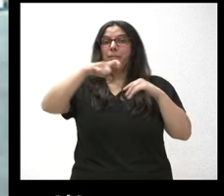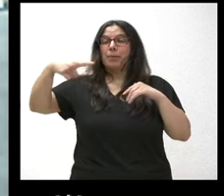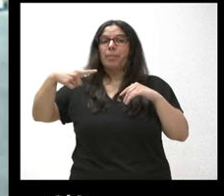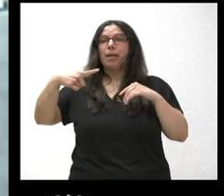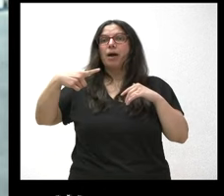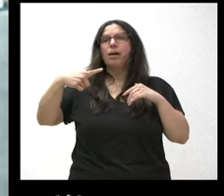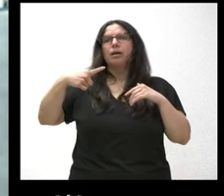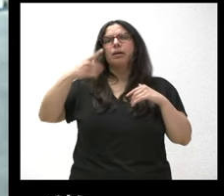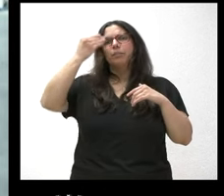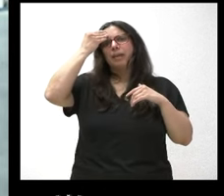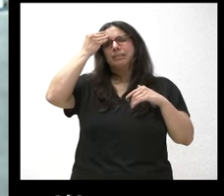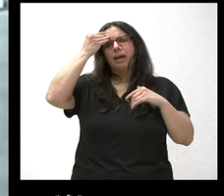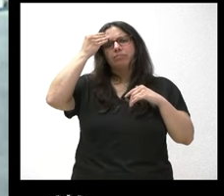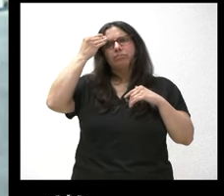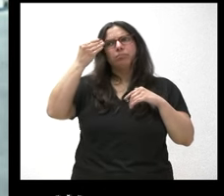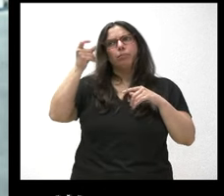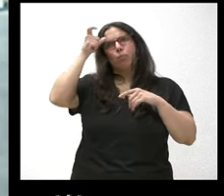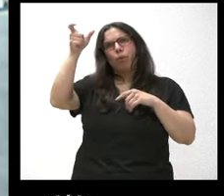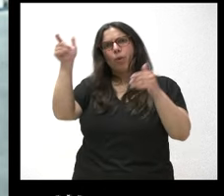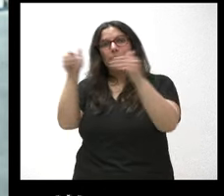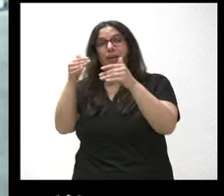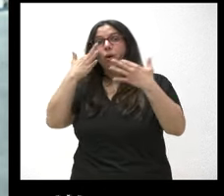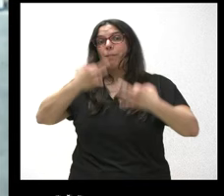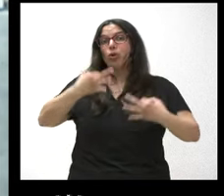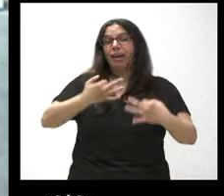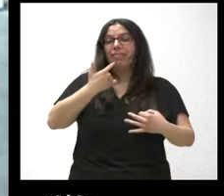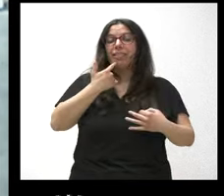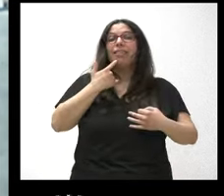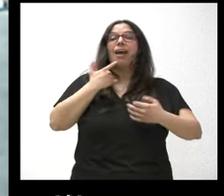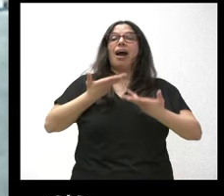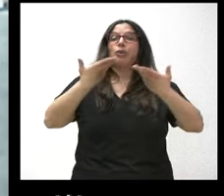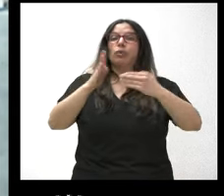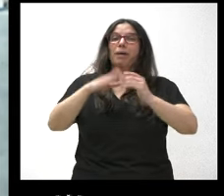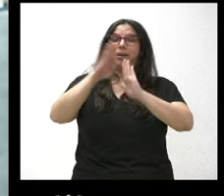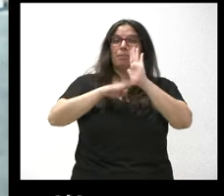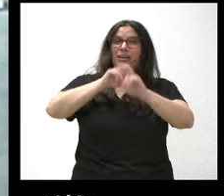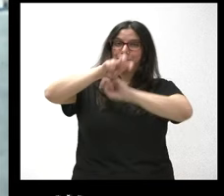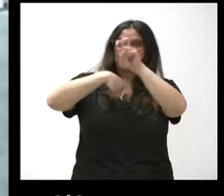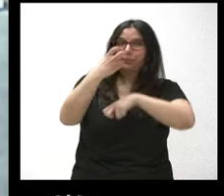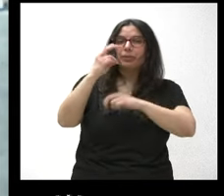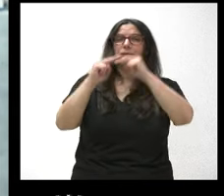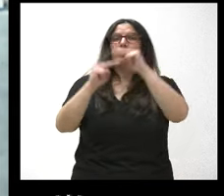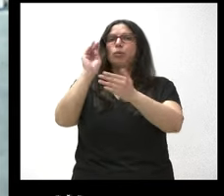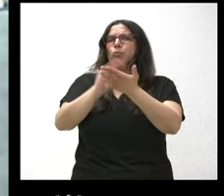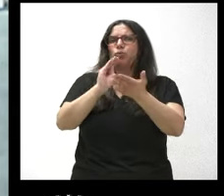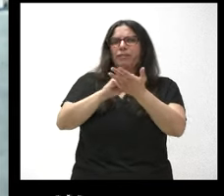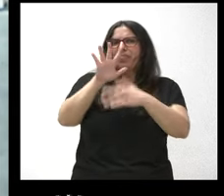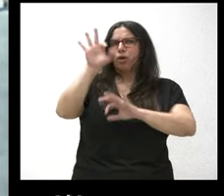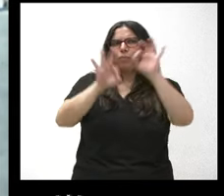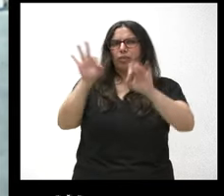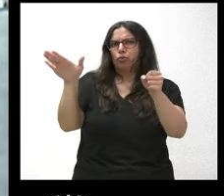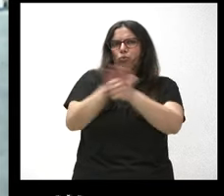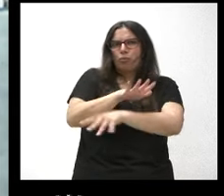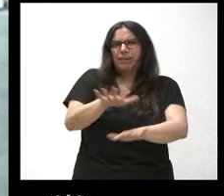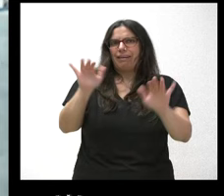más pequeños. Ellos aseguran que las ayudas de Rehabitare no atienden ni el 5% de las necesidades